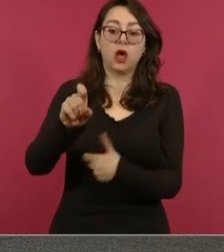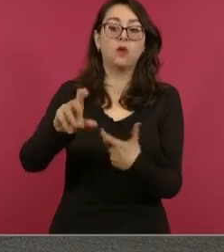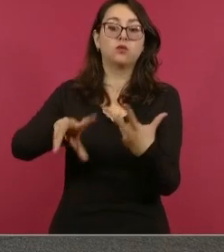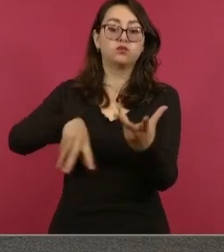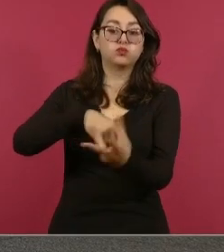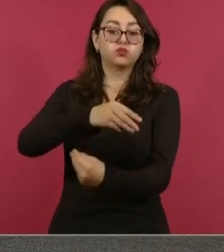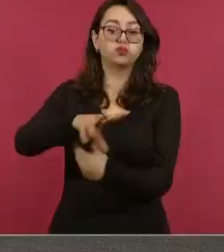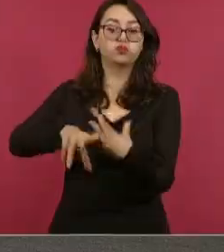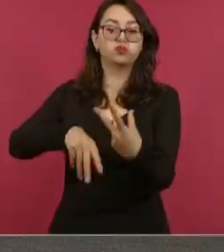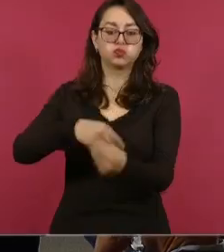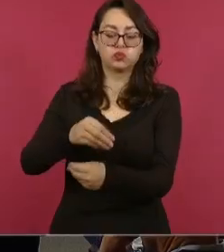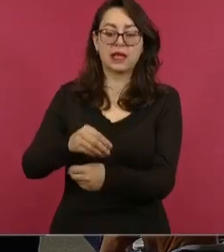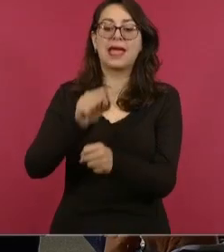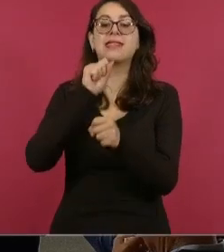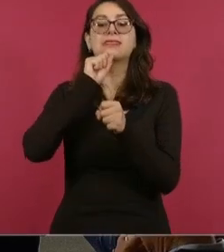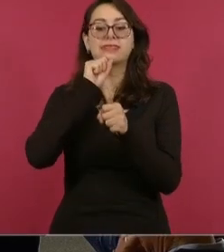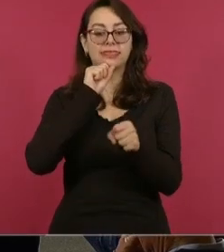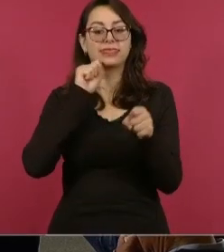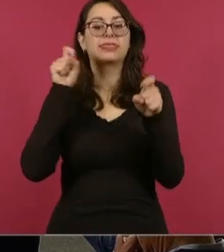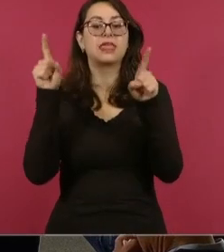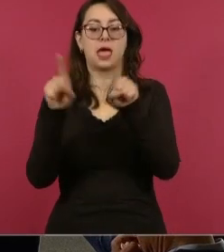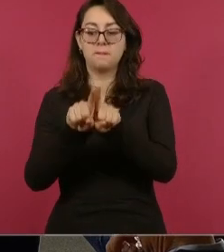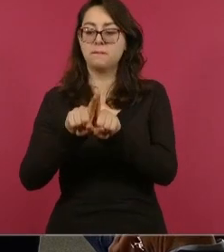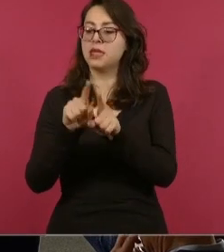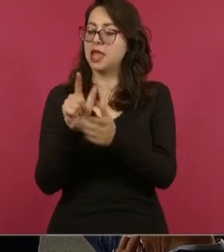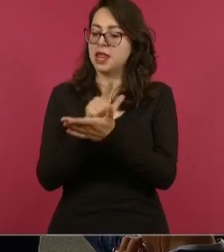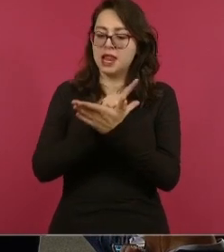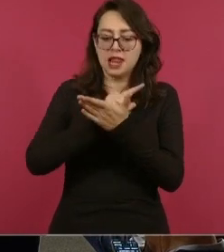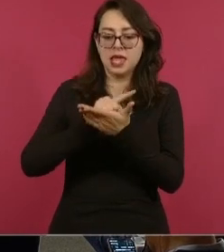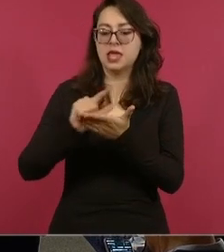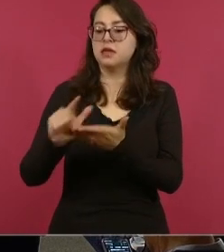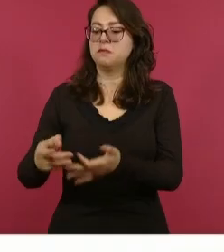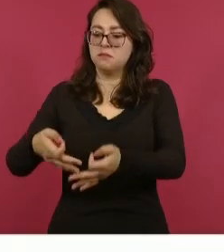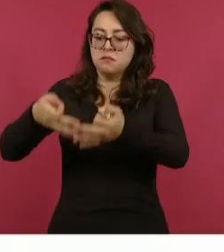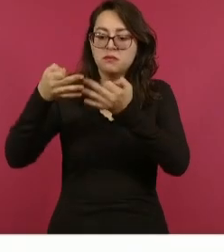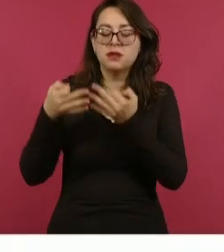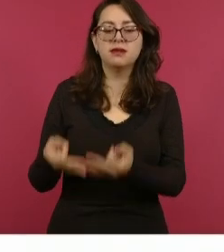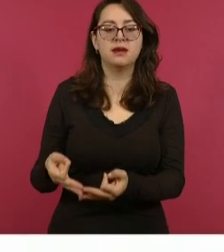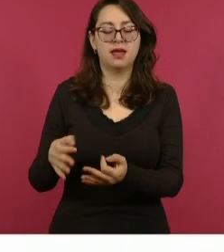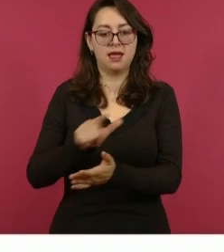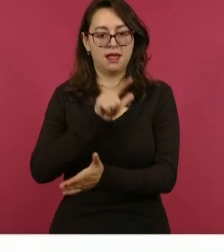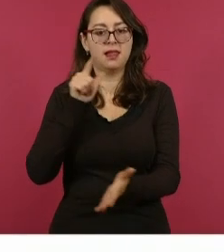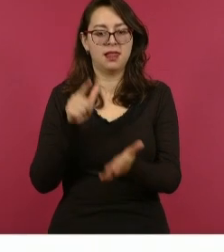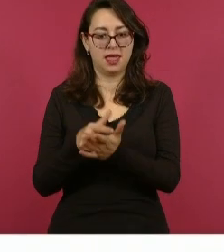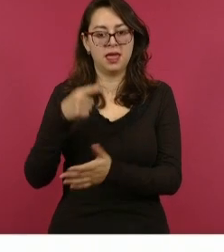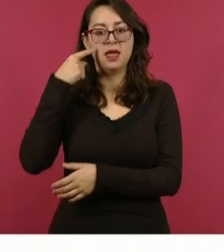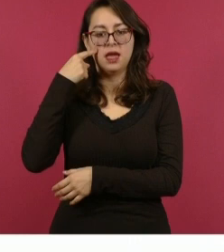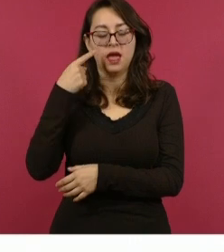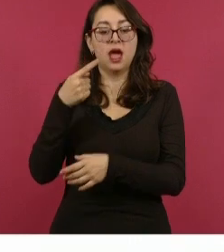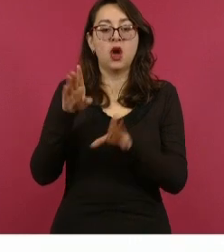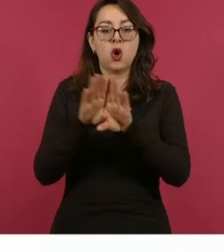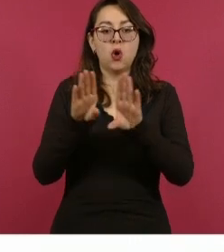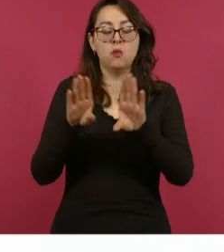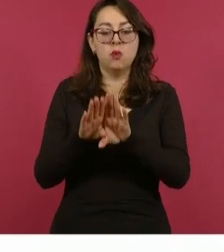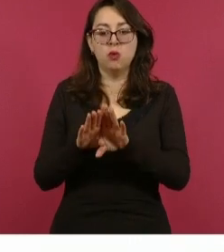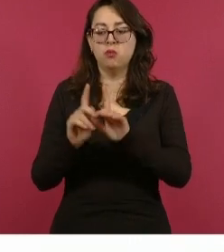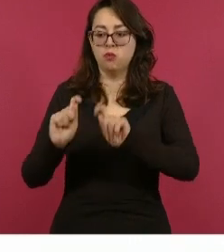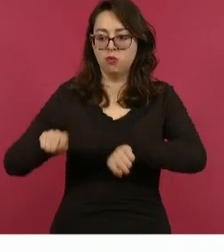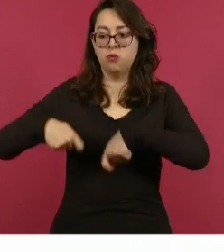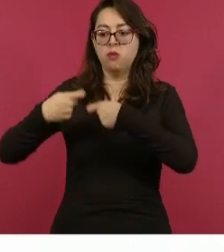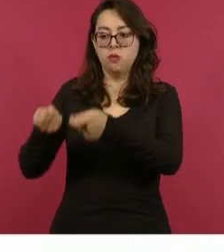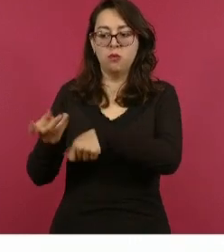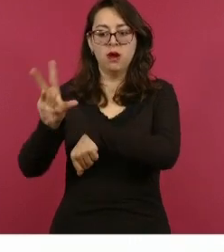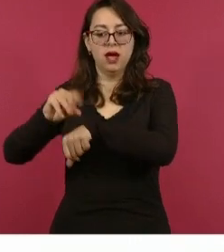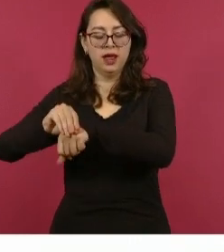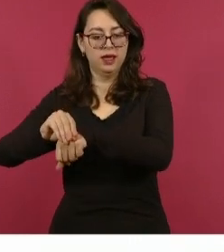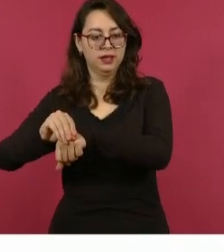Petacalco cumple con lo establecido en la Ley de Aguas Nacionales, los términos y condiciones de las concesiones otorgadas